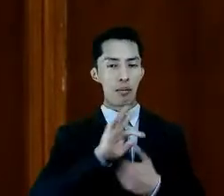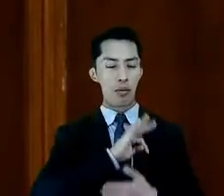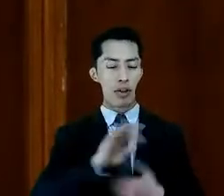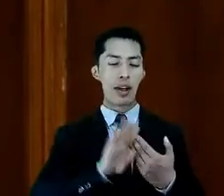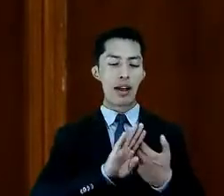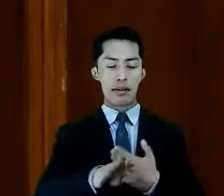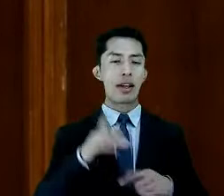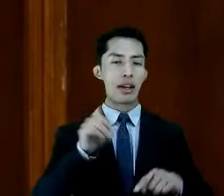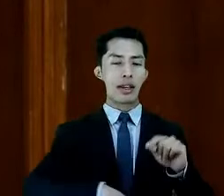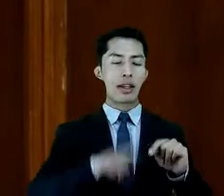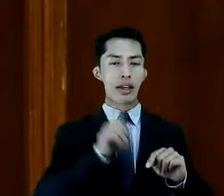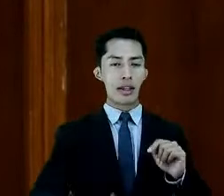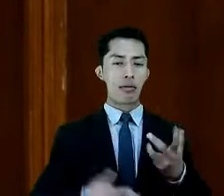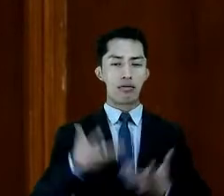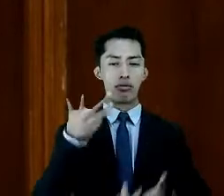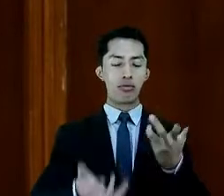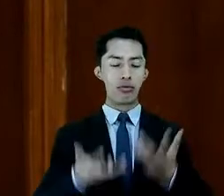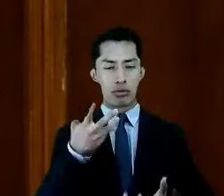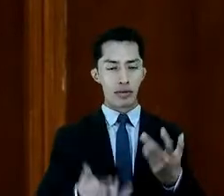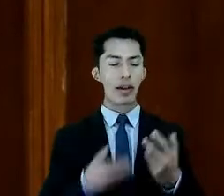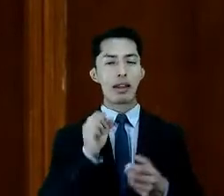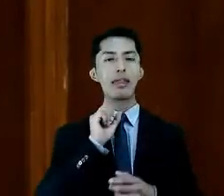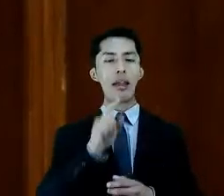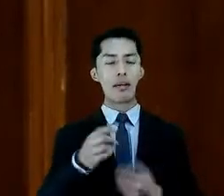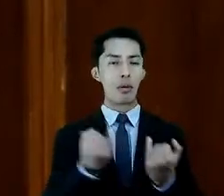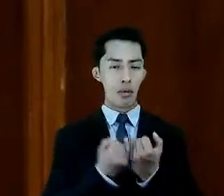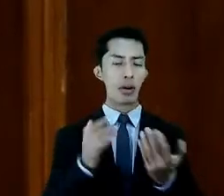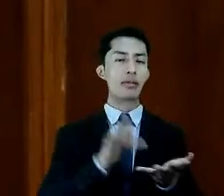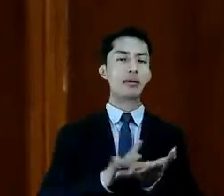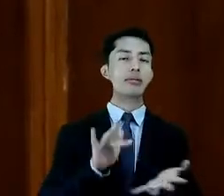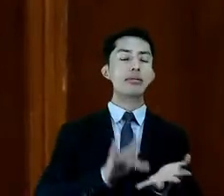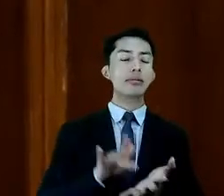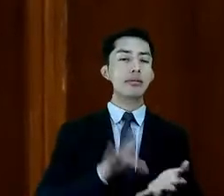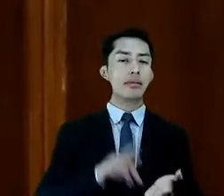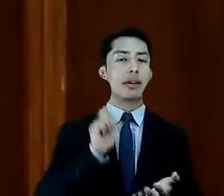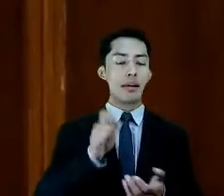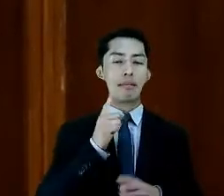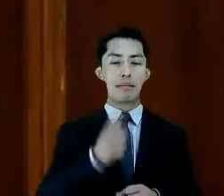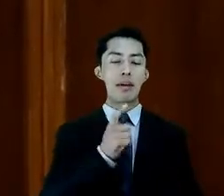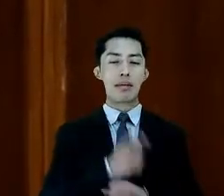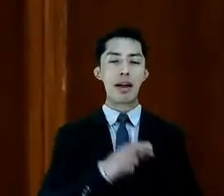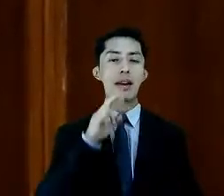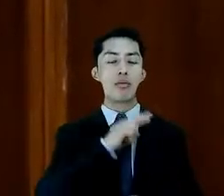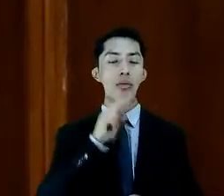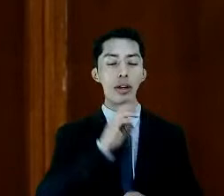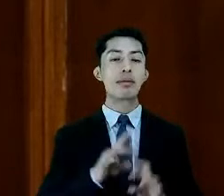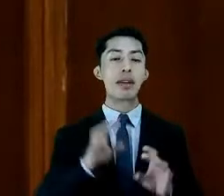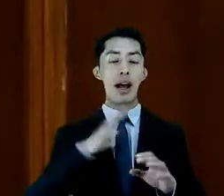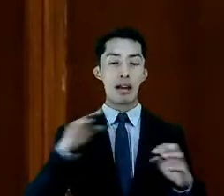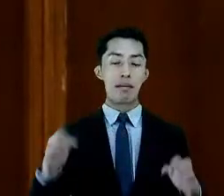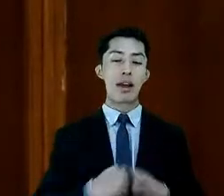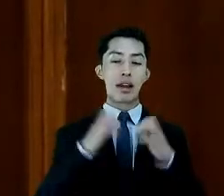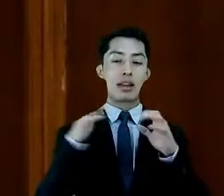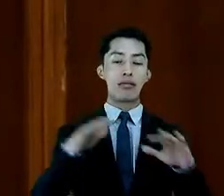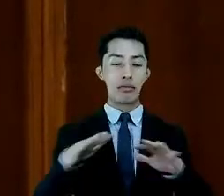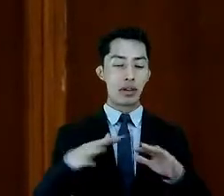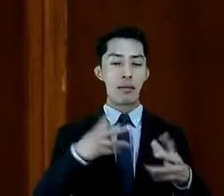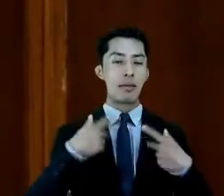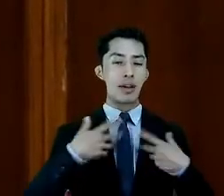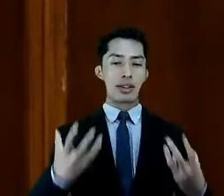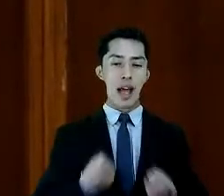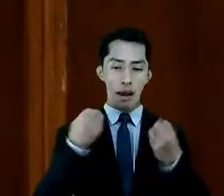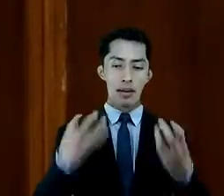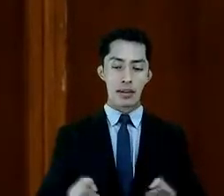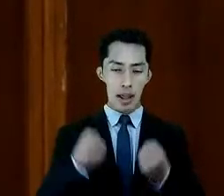y combate de incendios, así como de apoyo en la primera respuesta ante emergencias, desastres, rescates